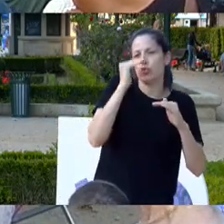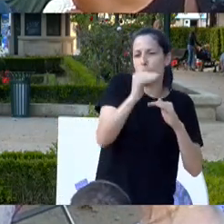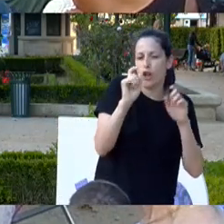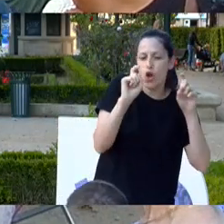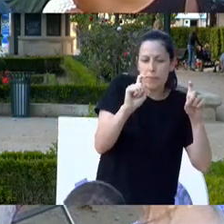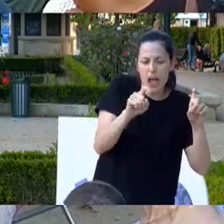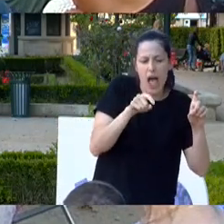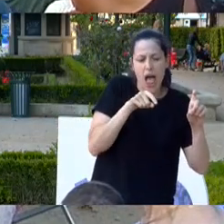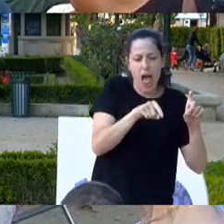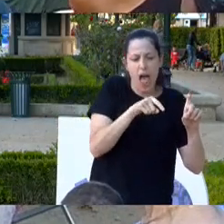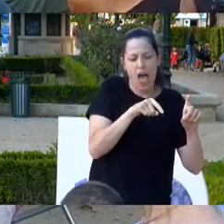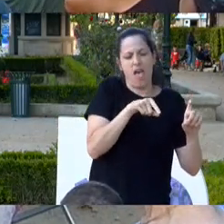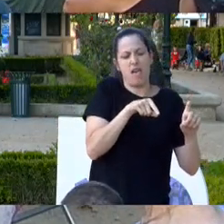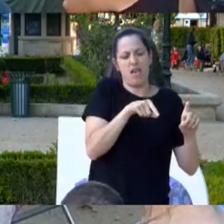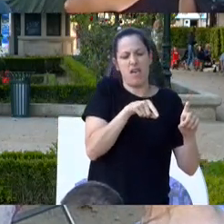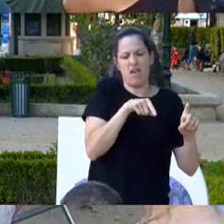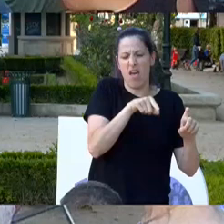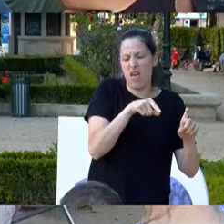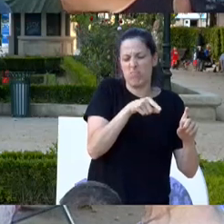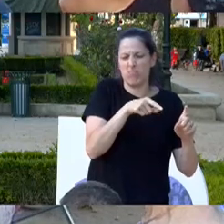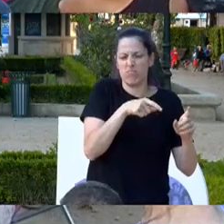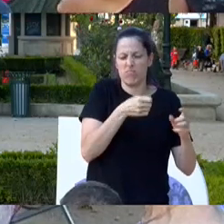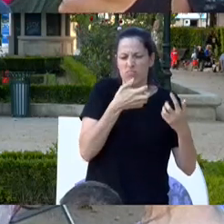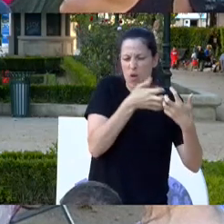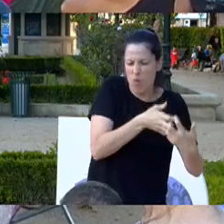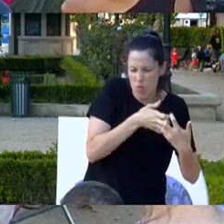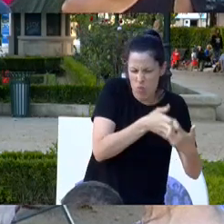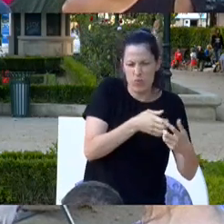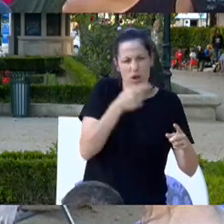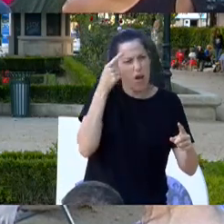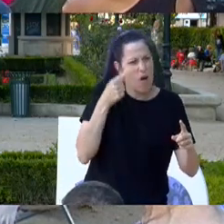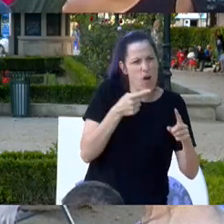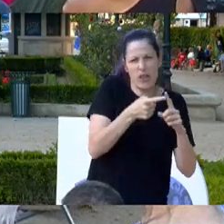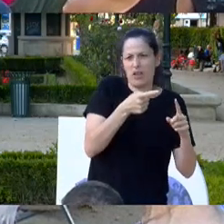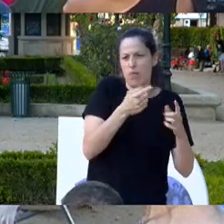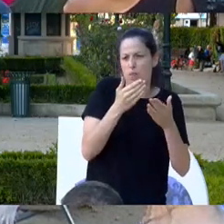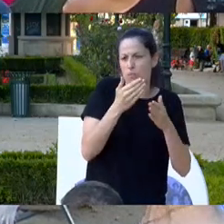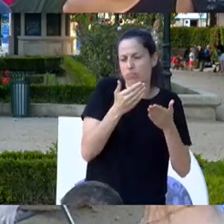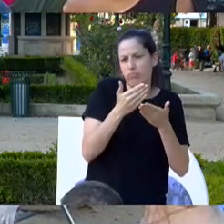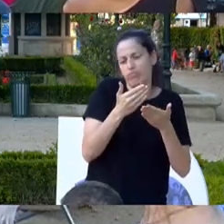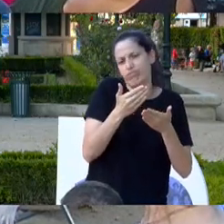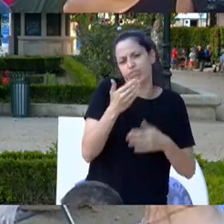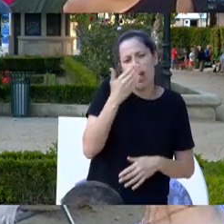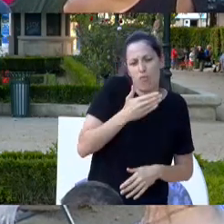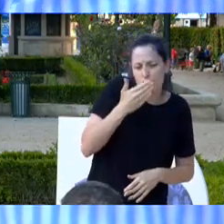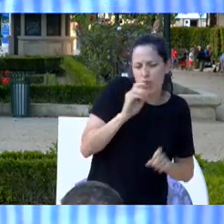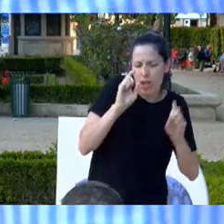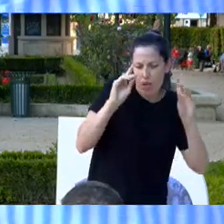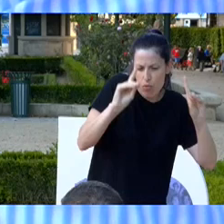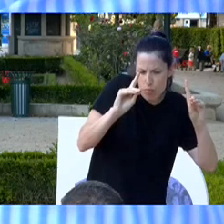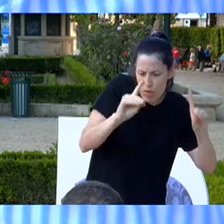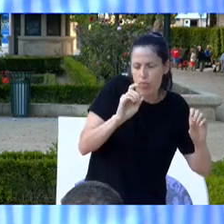más a mansalva se combatía por la laicización de la enseñanza española. La institución libre